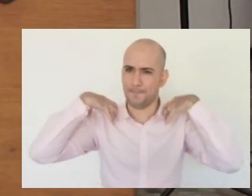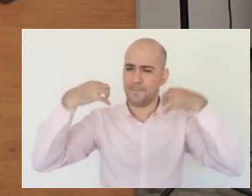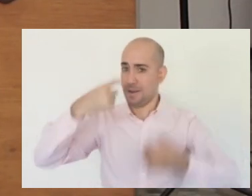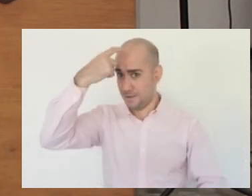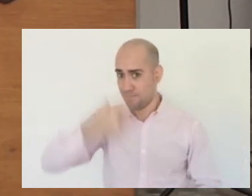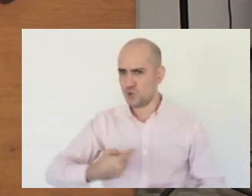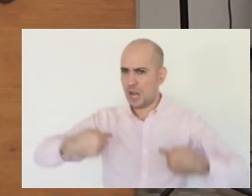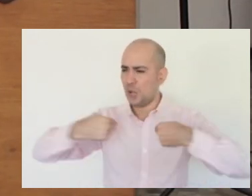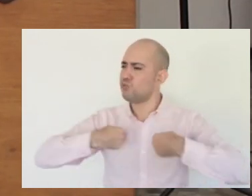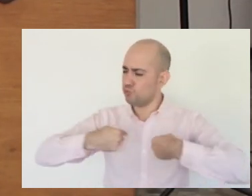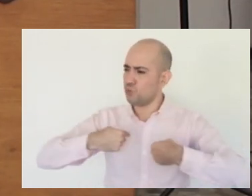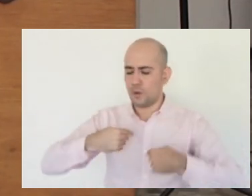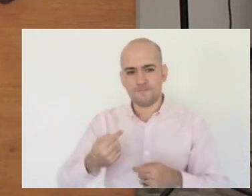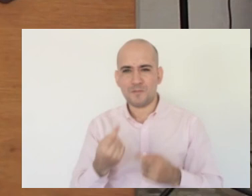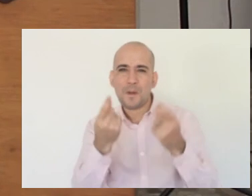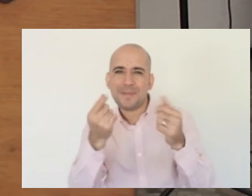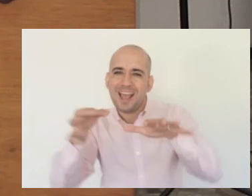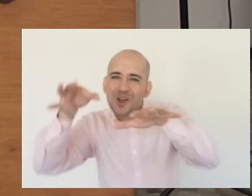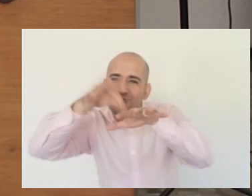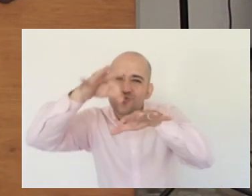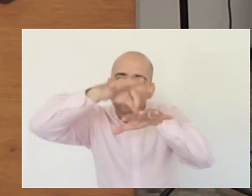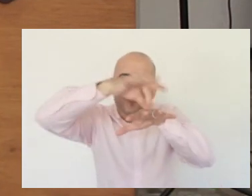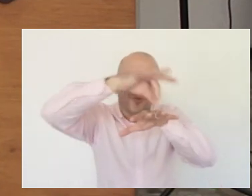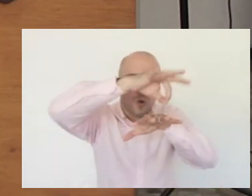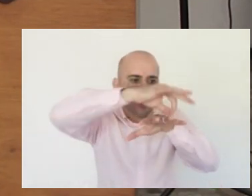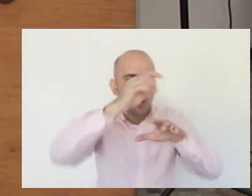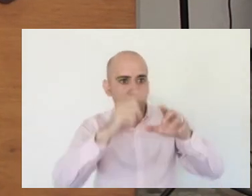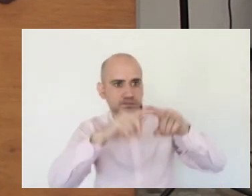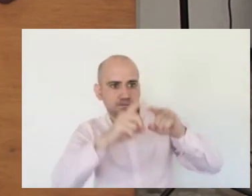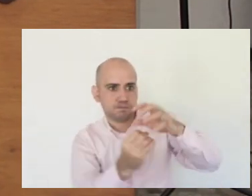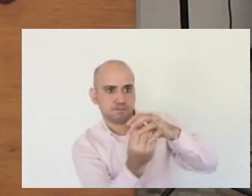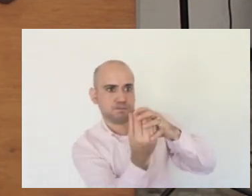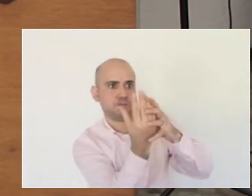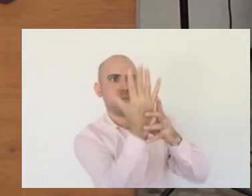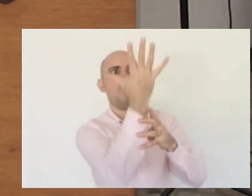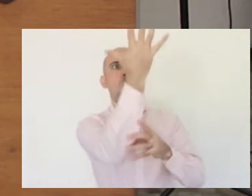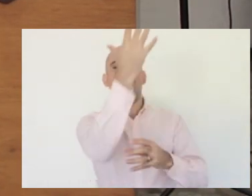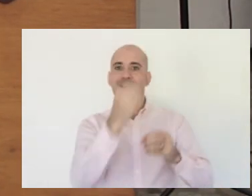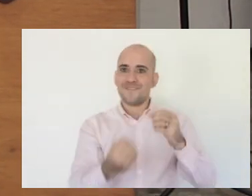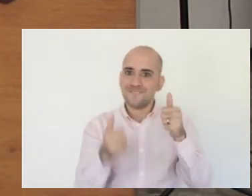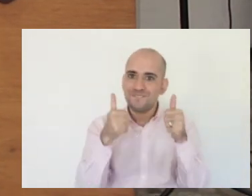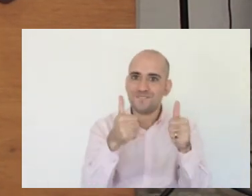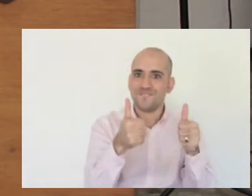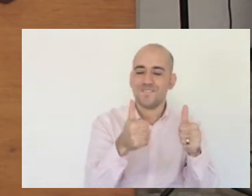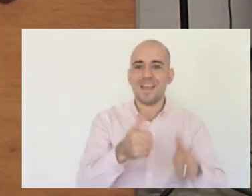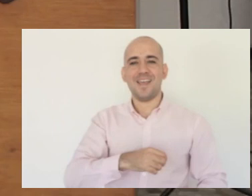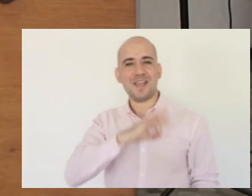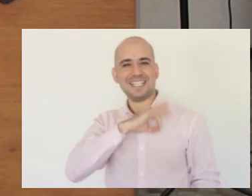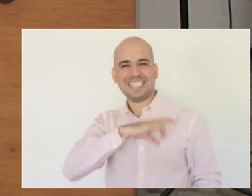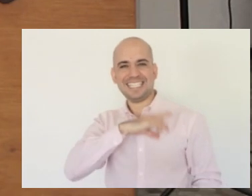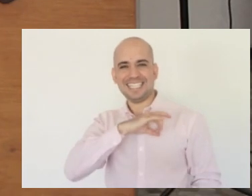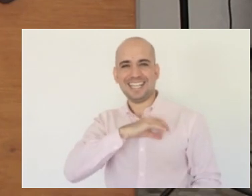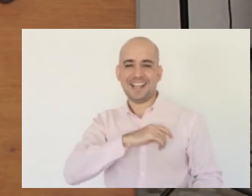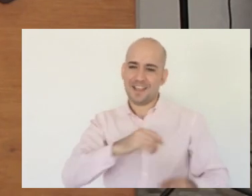la responsabilidad personales sean las semillas de un nuevo amanecer. Que permitan que nuestro